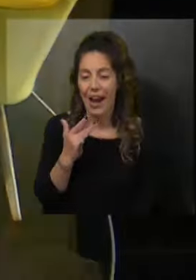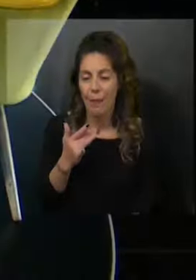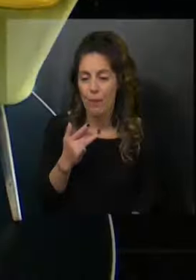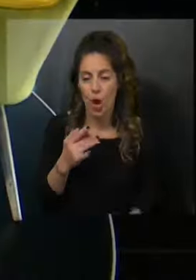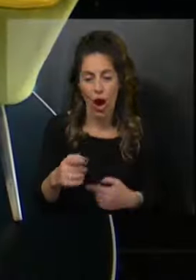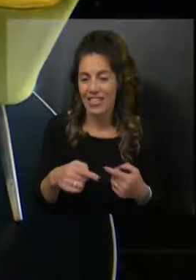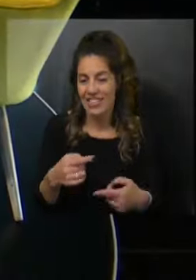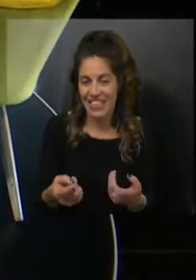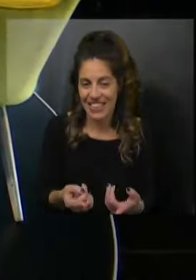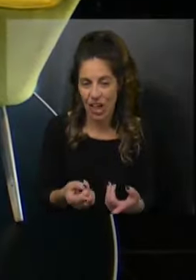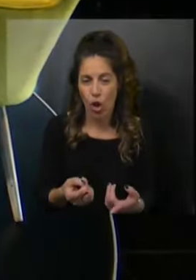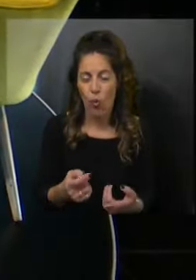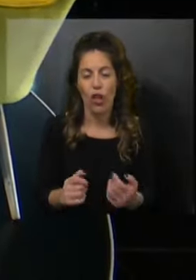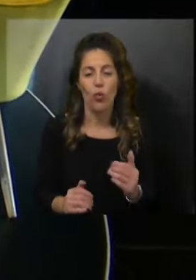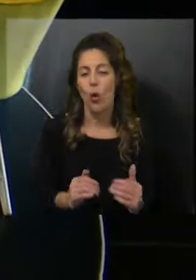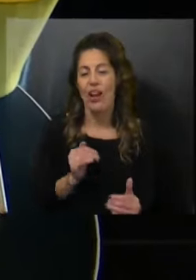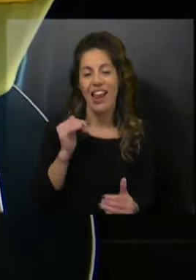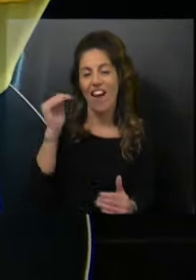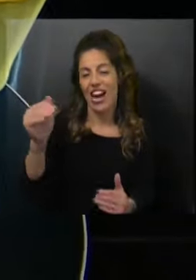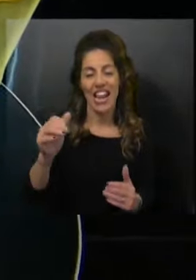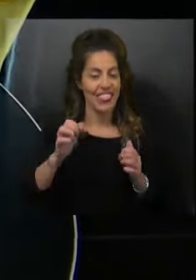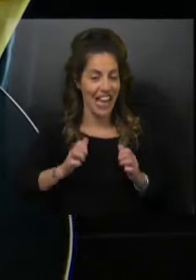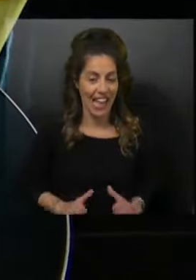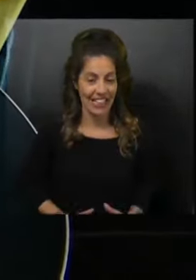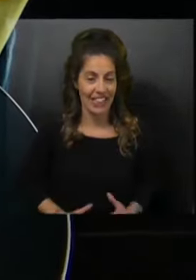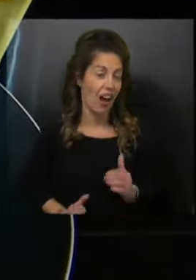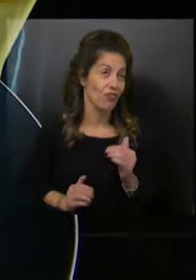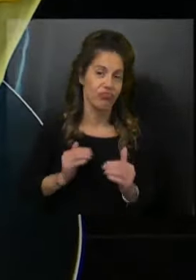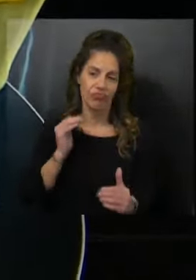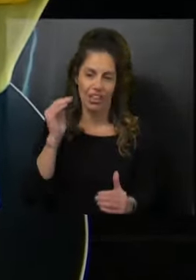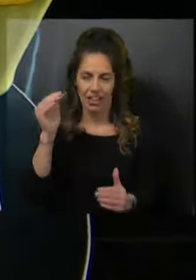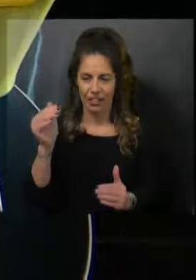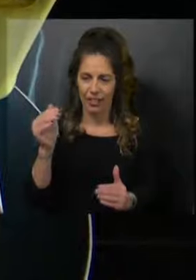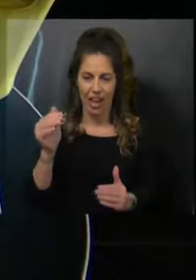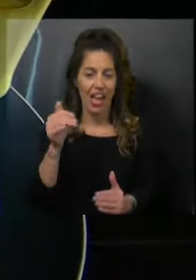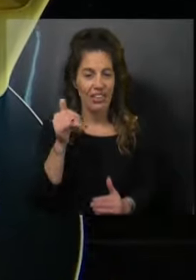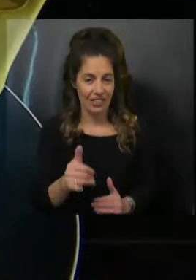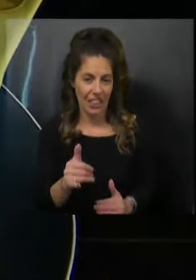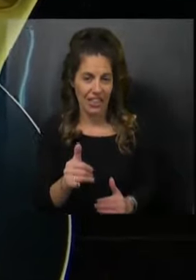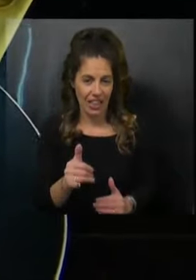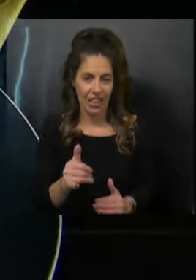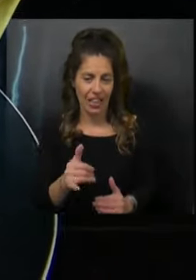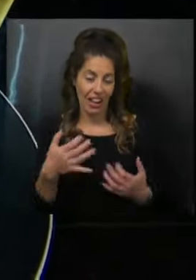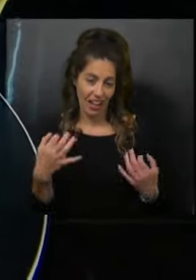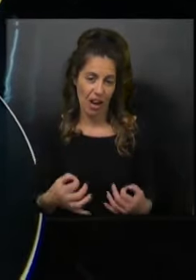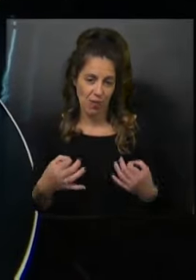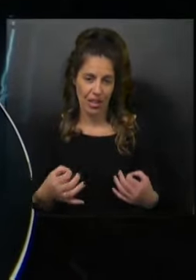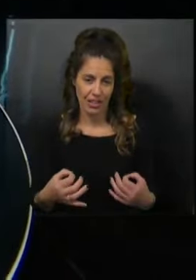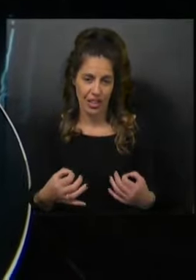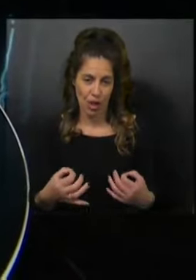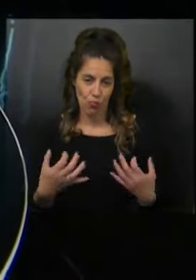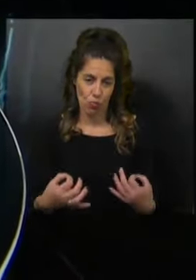esto que decíamos que cuando uno pone como la vara de la ética alta tiene que ser realmente